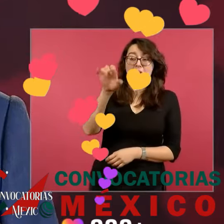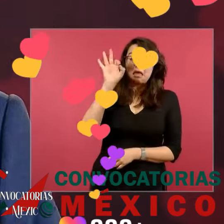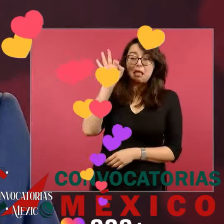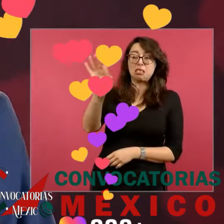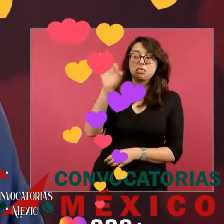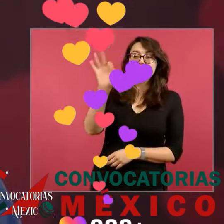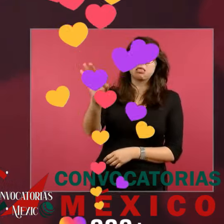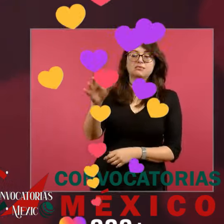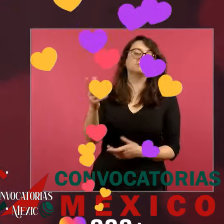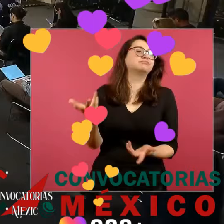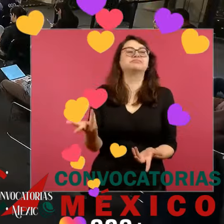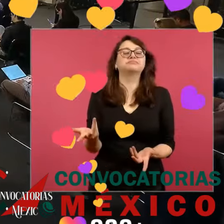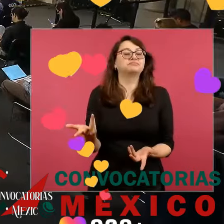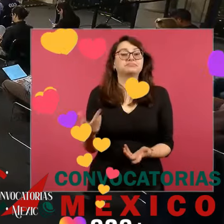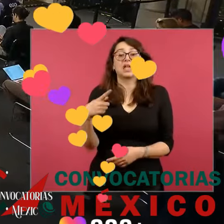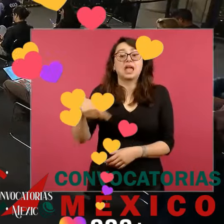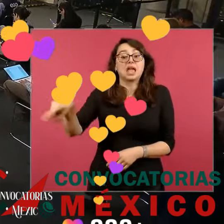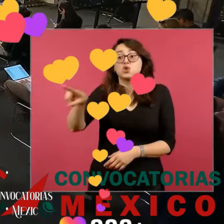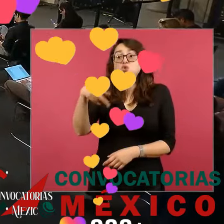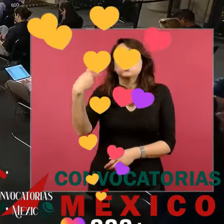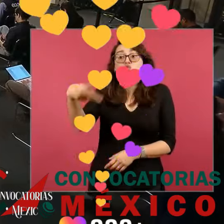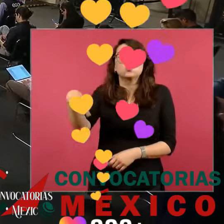si tienen su propia experiencia?